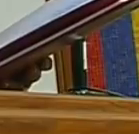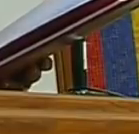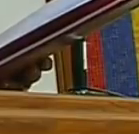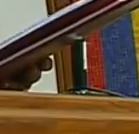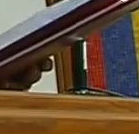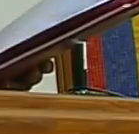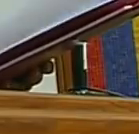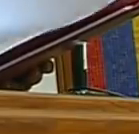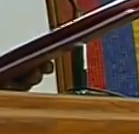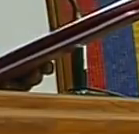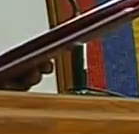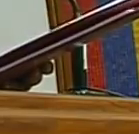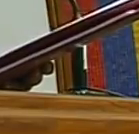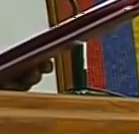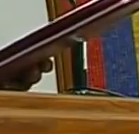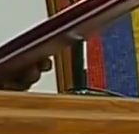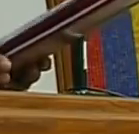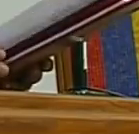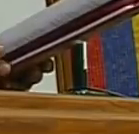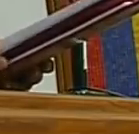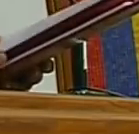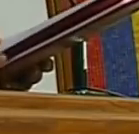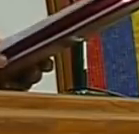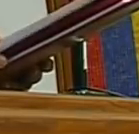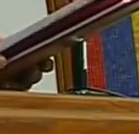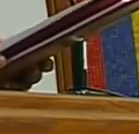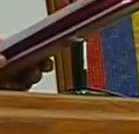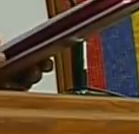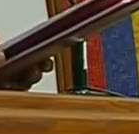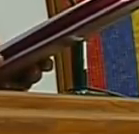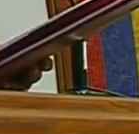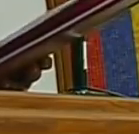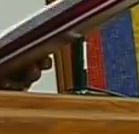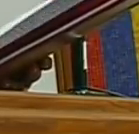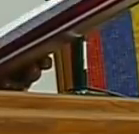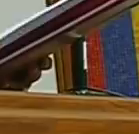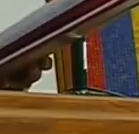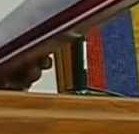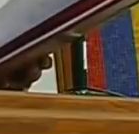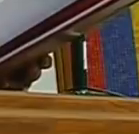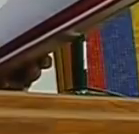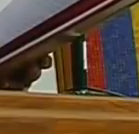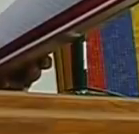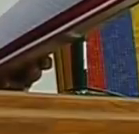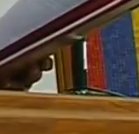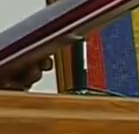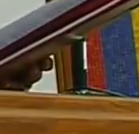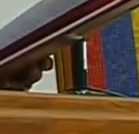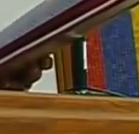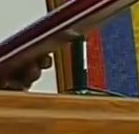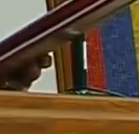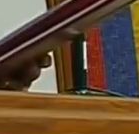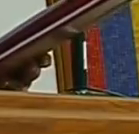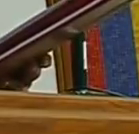al Pleno de Constituyente para aprobar el referido proyecto de ley.